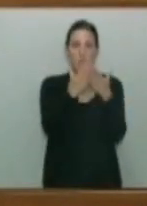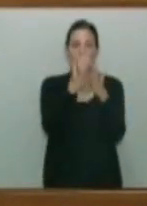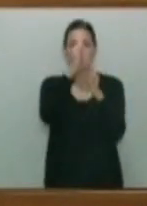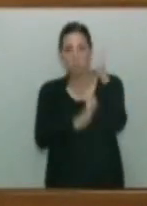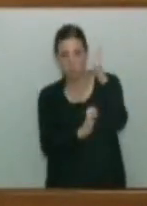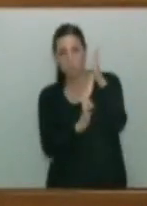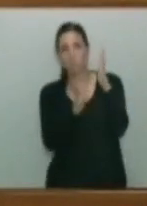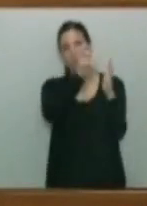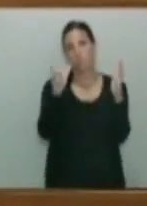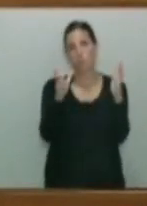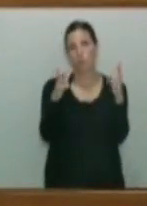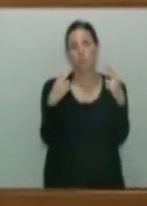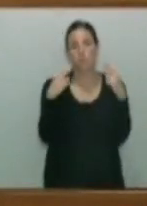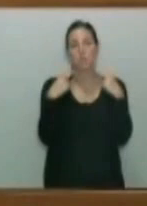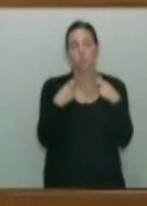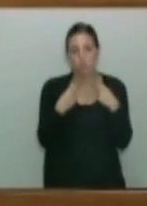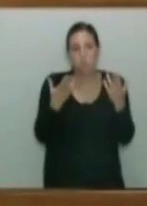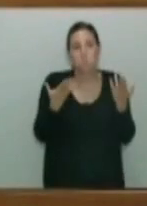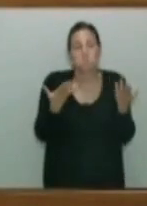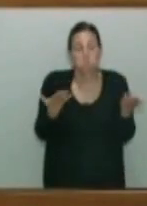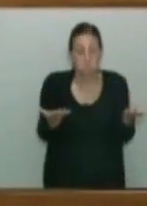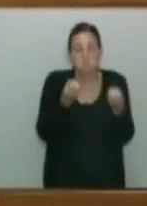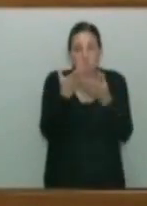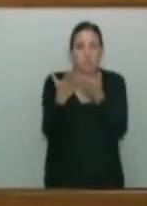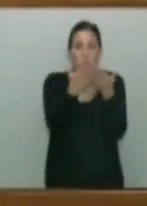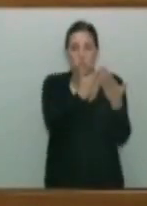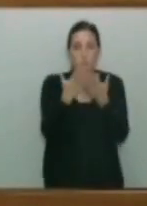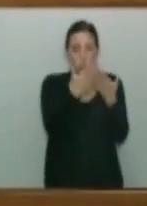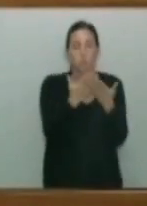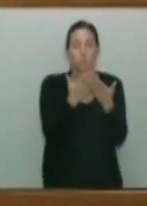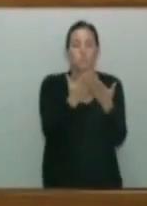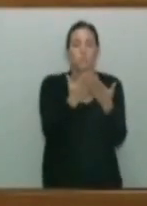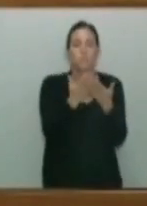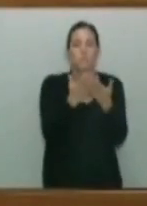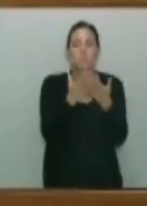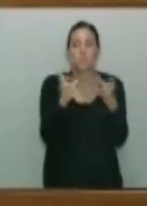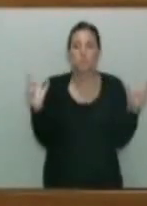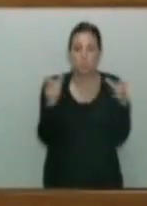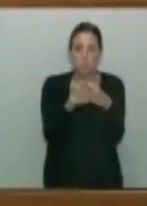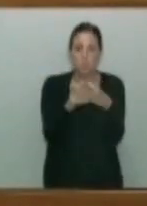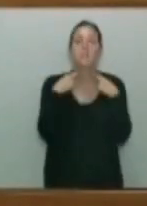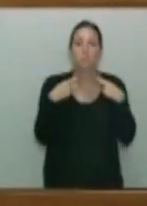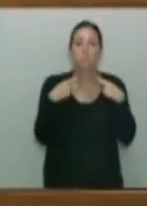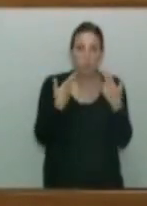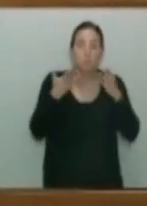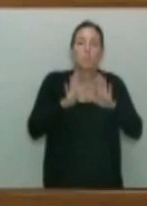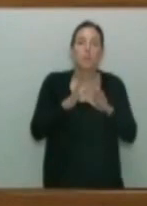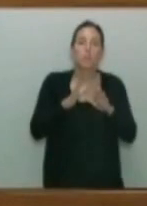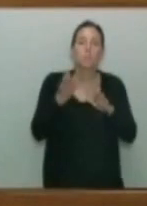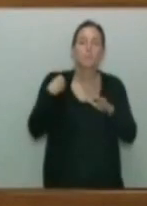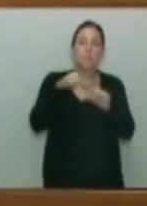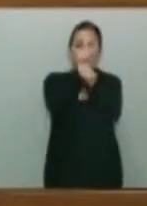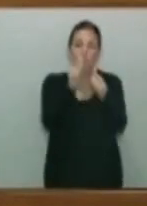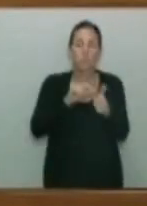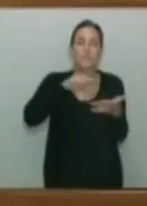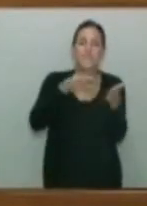y lo sigo estando. Estoy dispuesto a estudiar esa reducción, pero de la misma manera que para nosotros el sistema